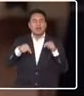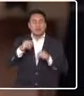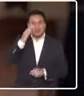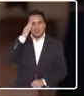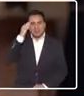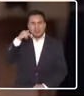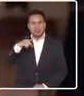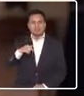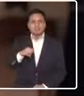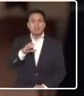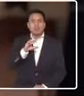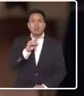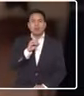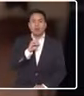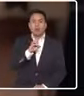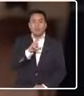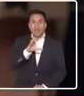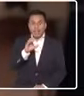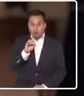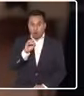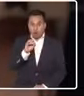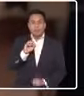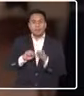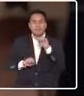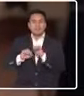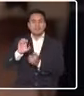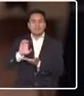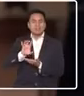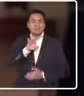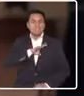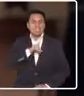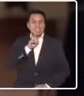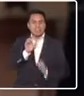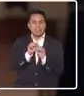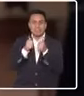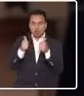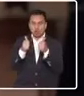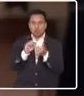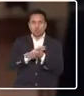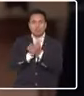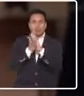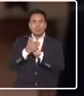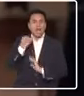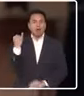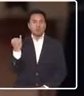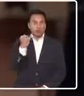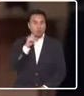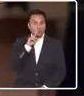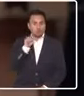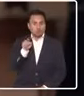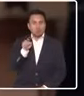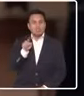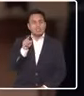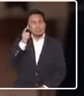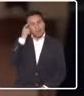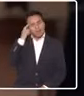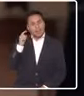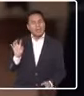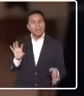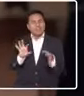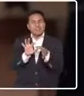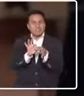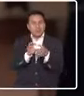hoy codelco como empresa del estado de chile que posee un directorio enteramente autónomo y es en